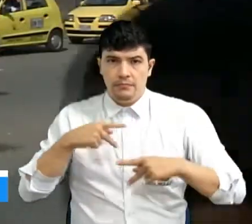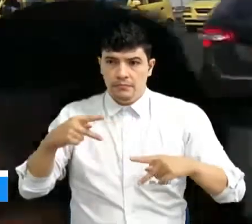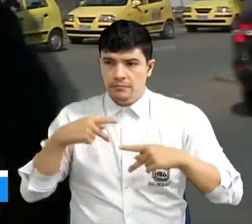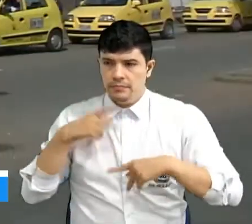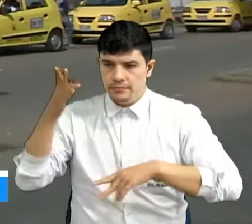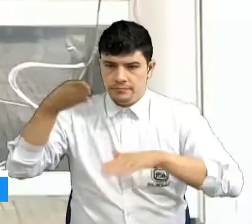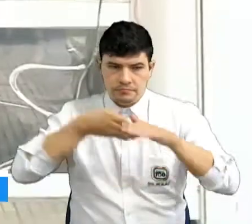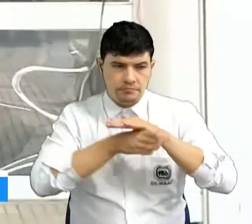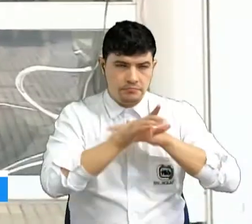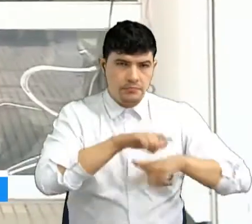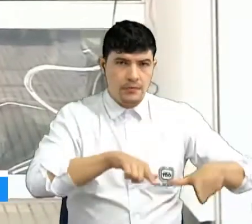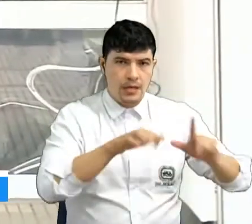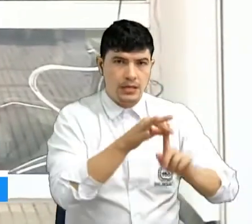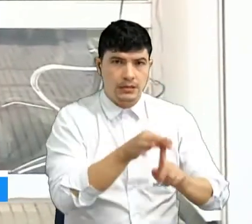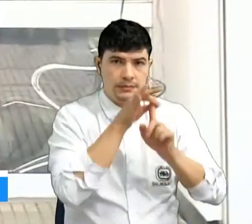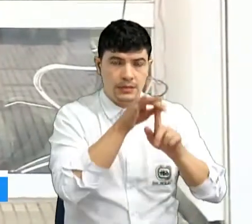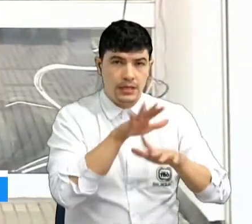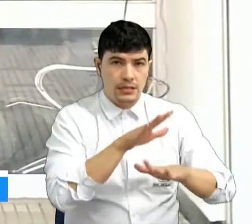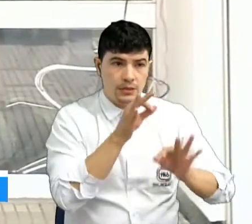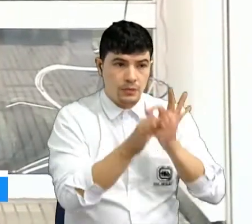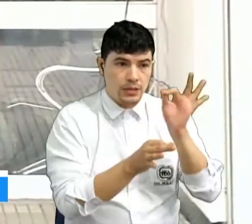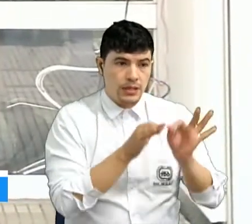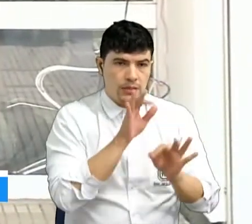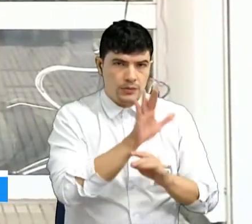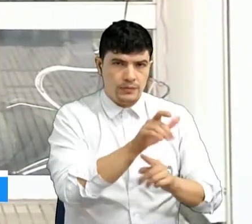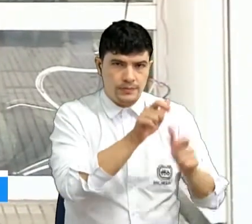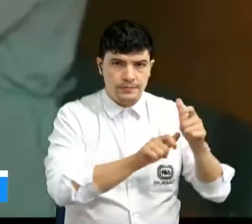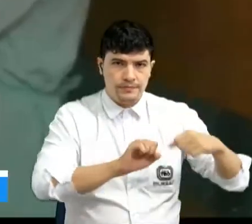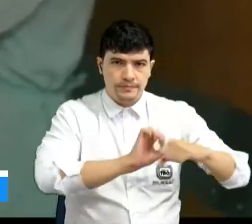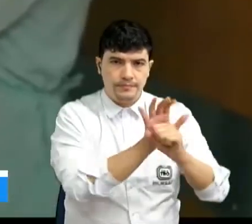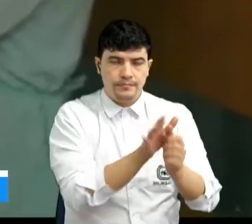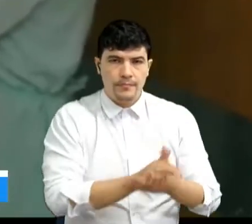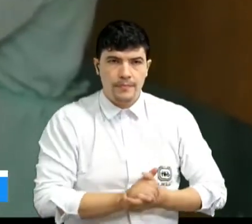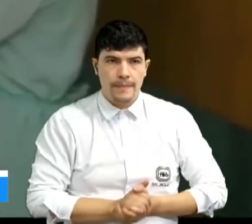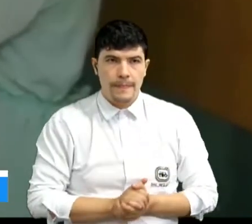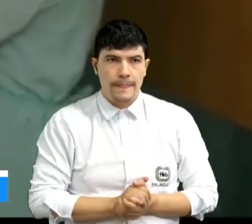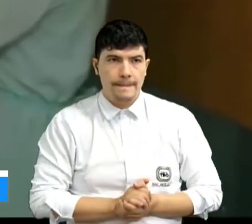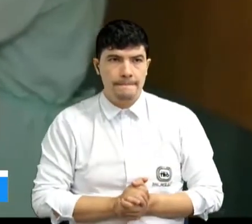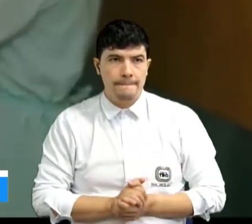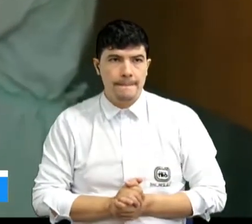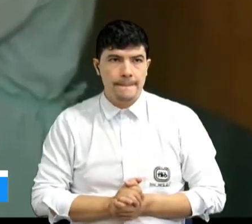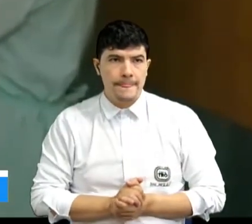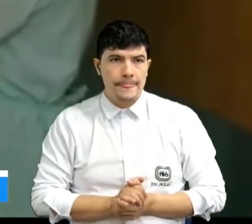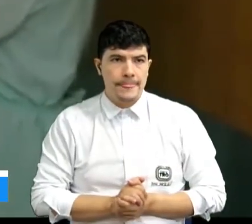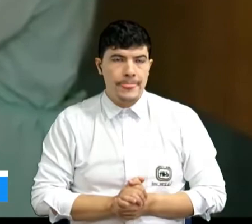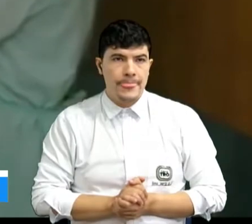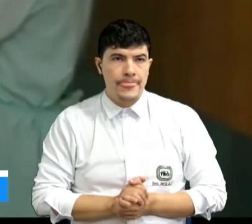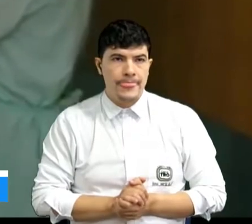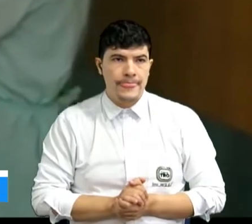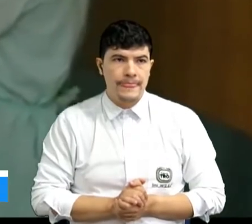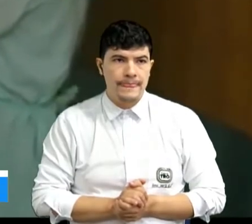nivel existen ya 2 zonas diferentes donde se mantienen las estrictas medidas de bioseguridad